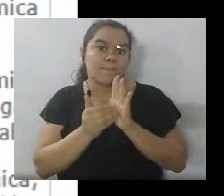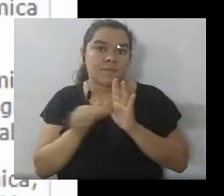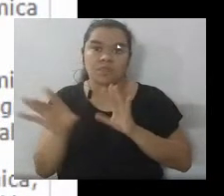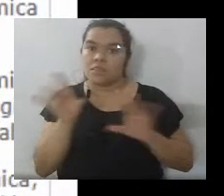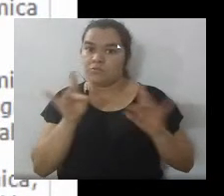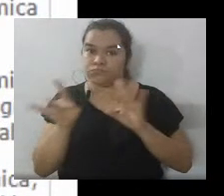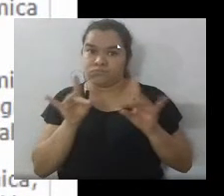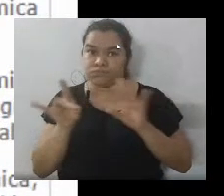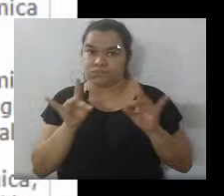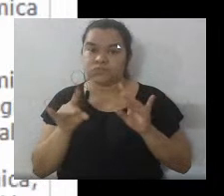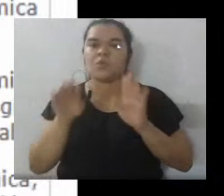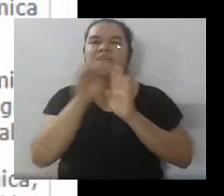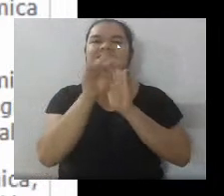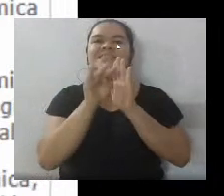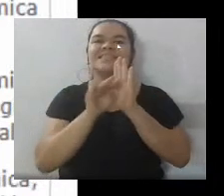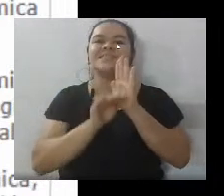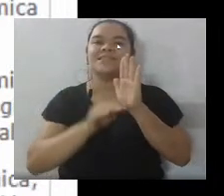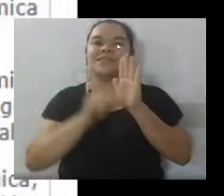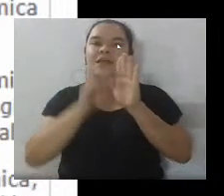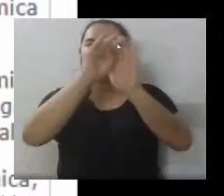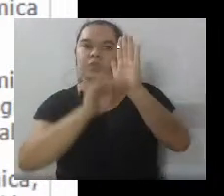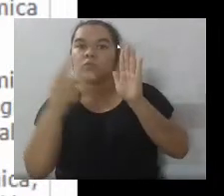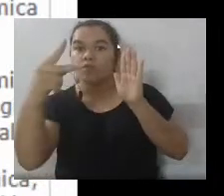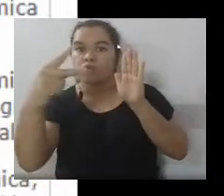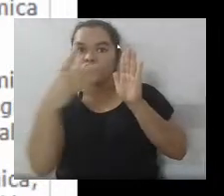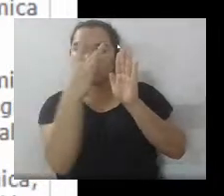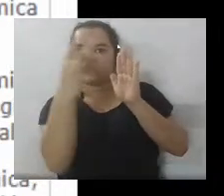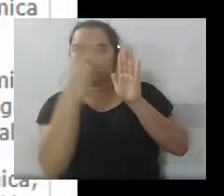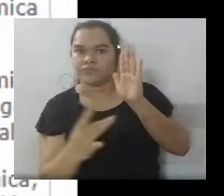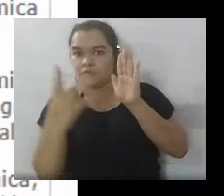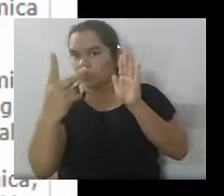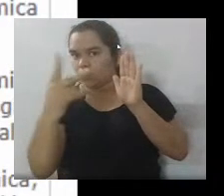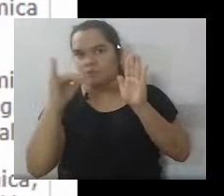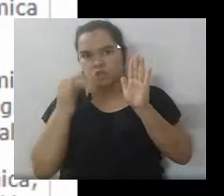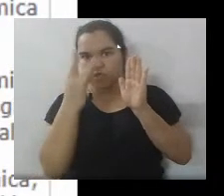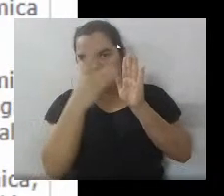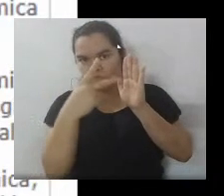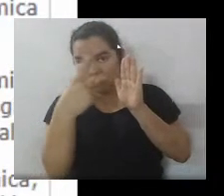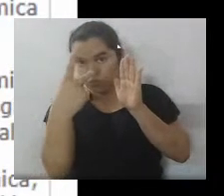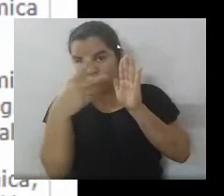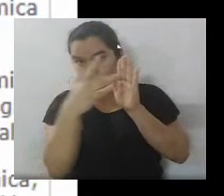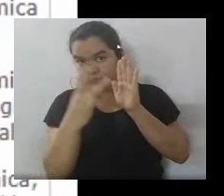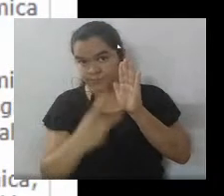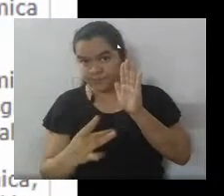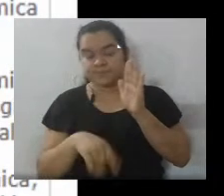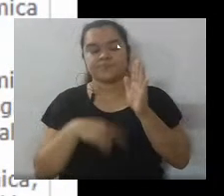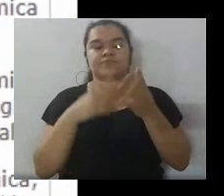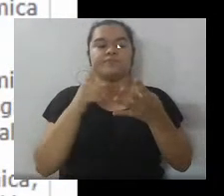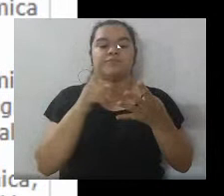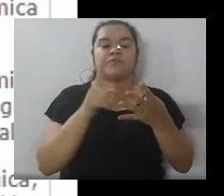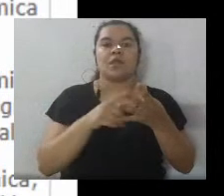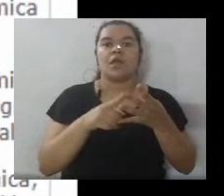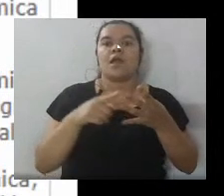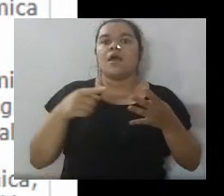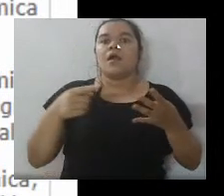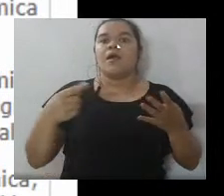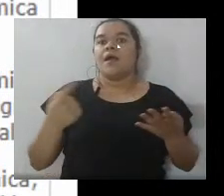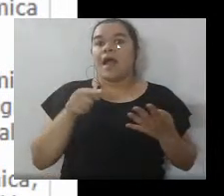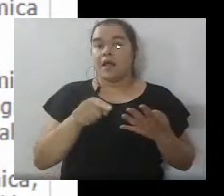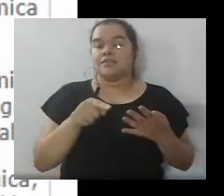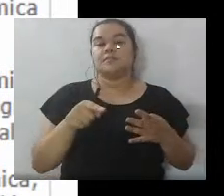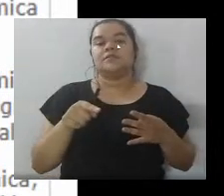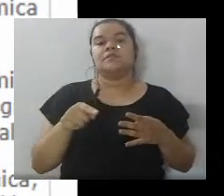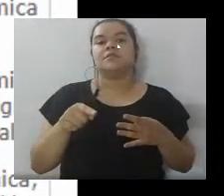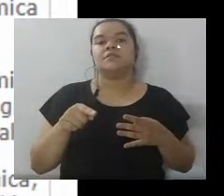plantear una lista y ustedes van a elegir 2 que tienes que elegir sí o sí, digamos. En este sentido, la parte